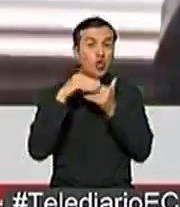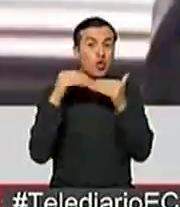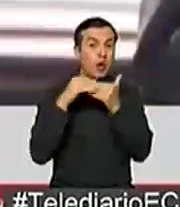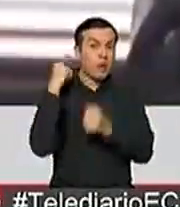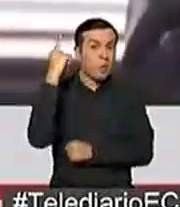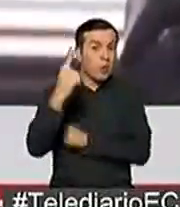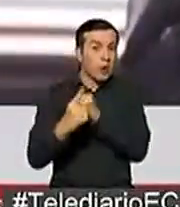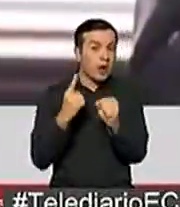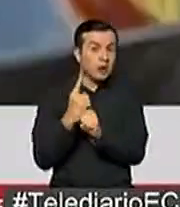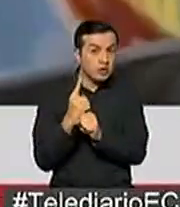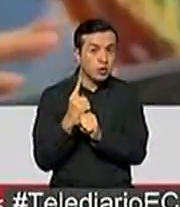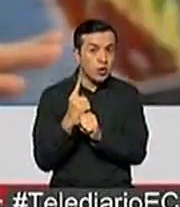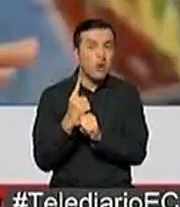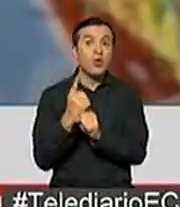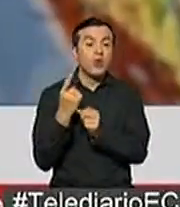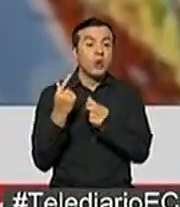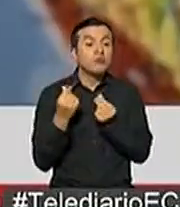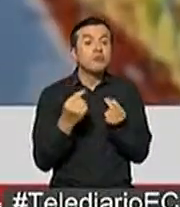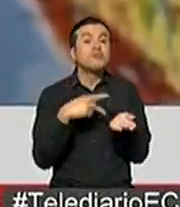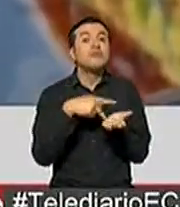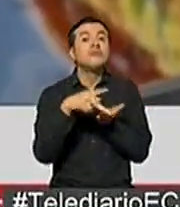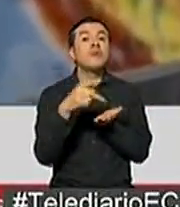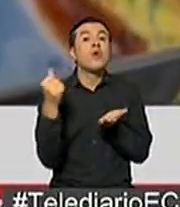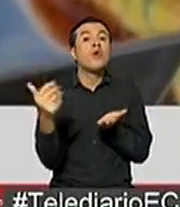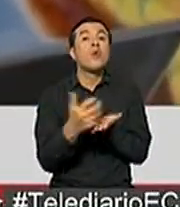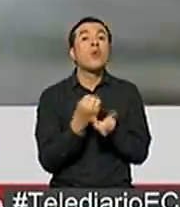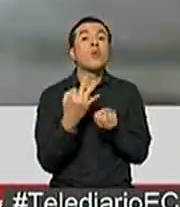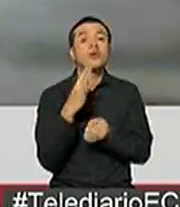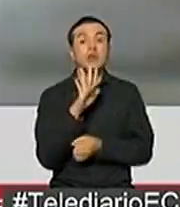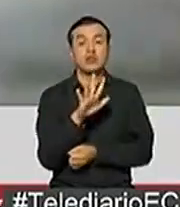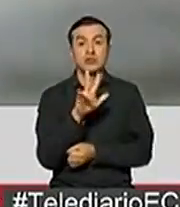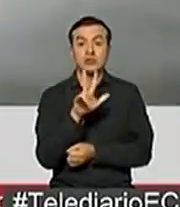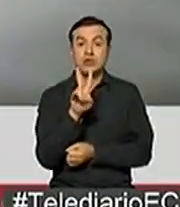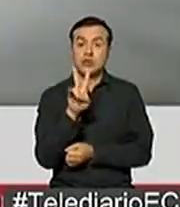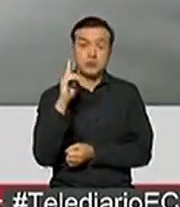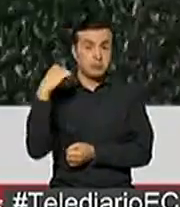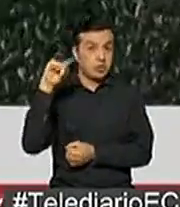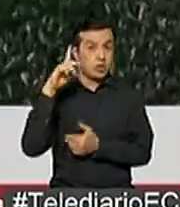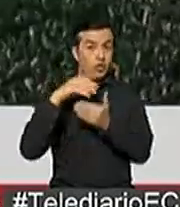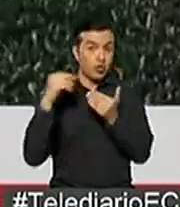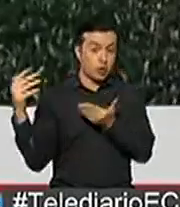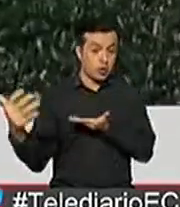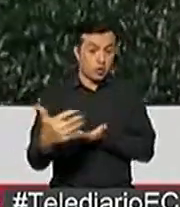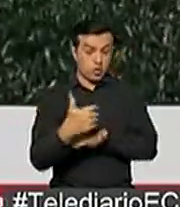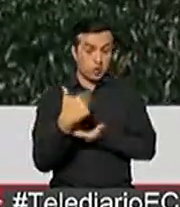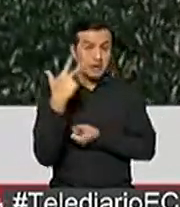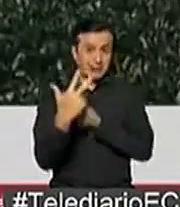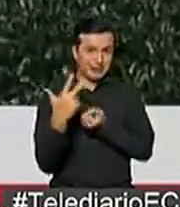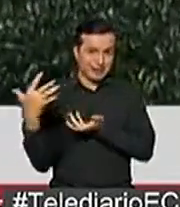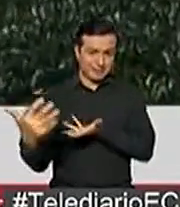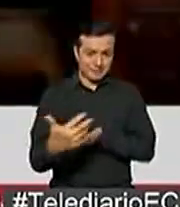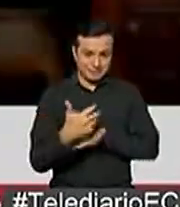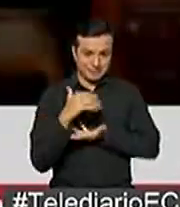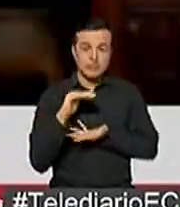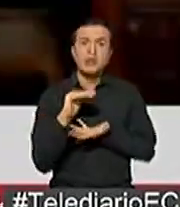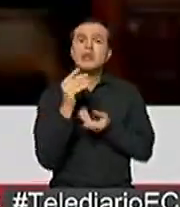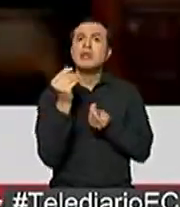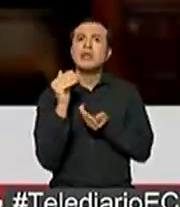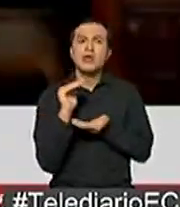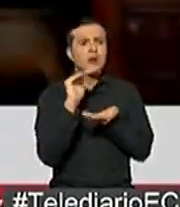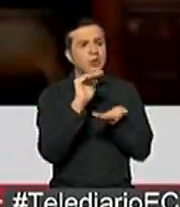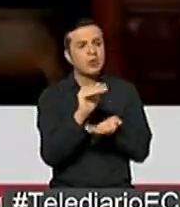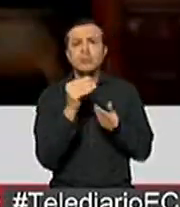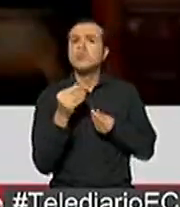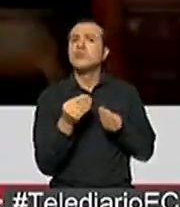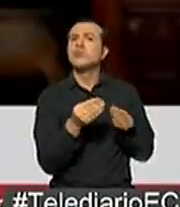harán una contribución que nos permitirá recaudar 532 millones de dólares en los próximos tres años estos recursos óigame bien